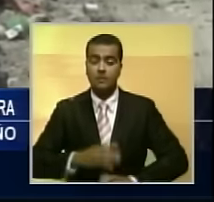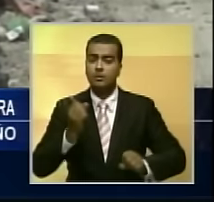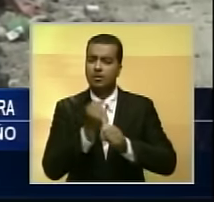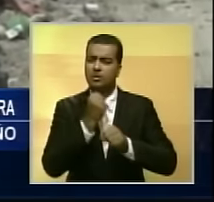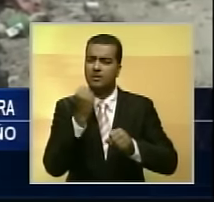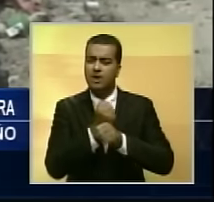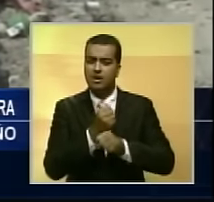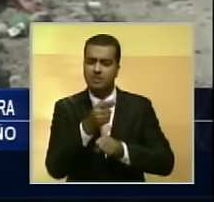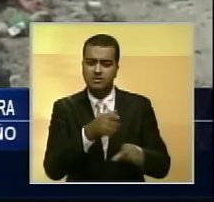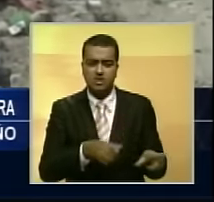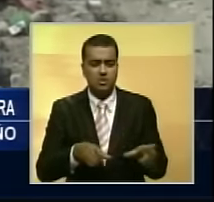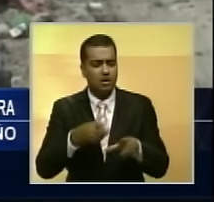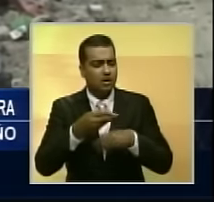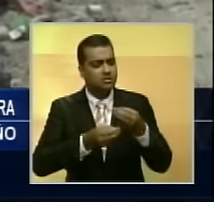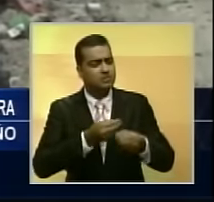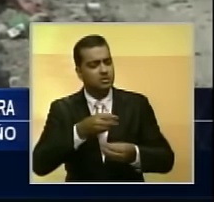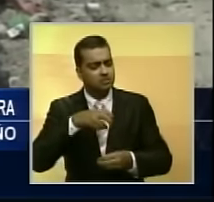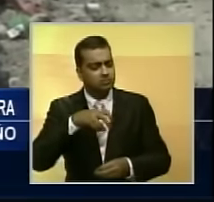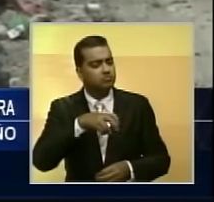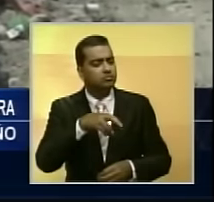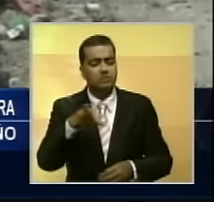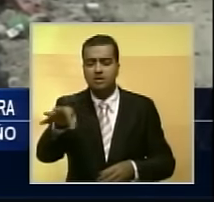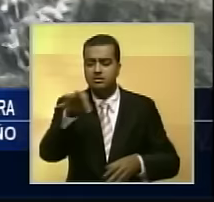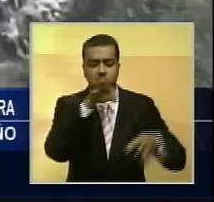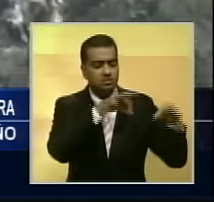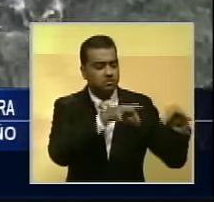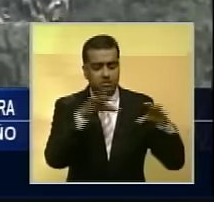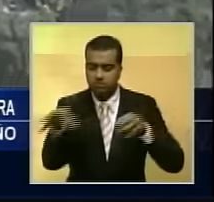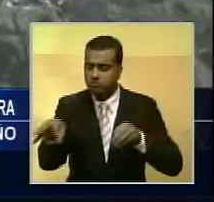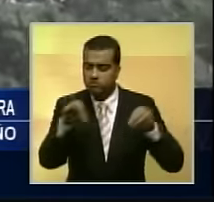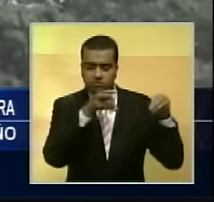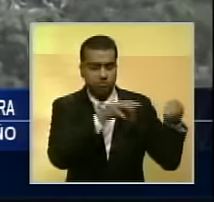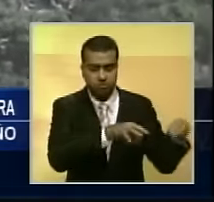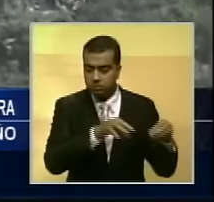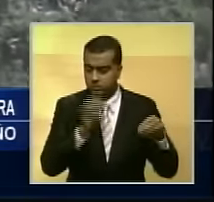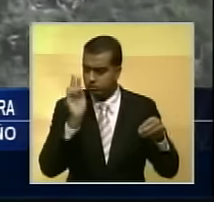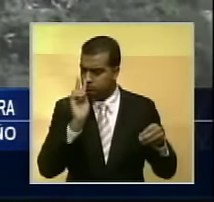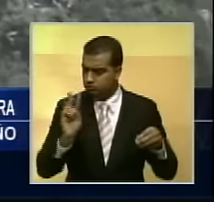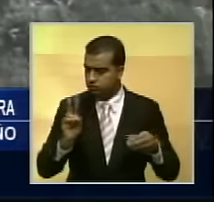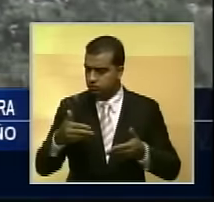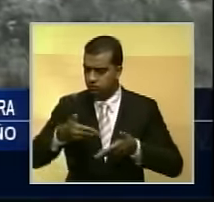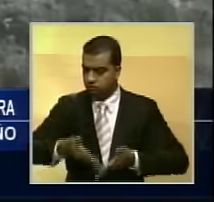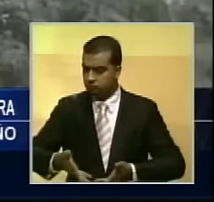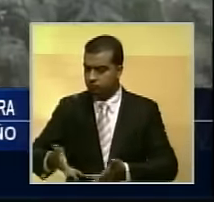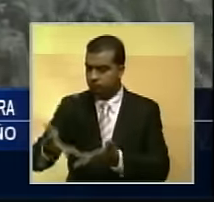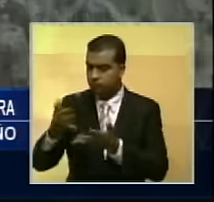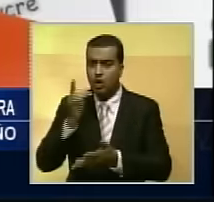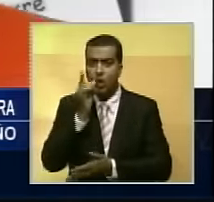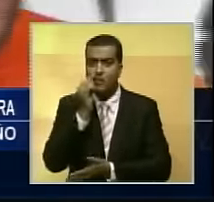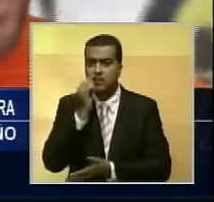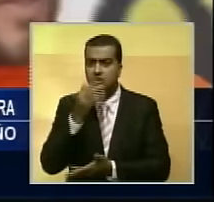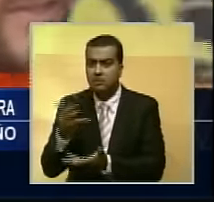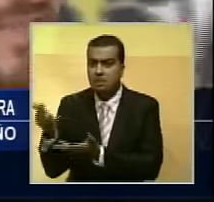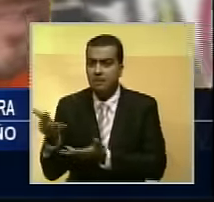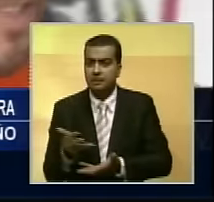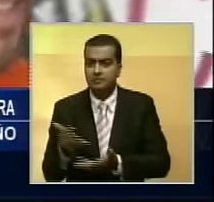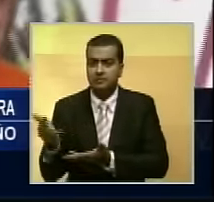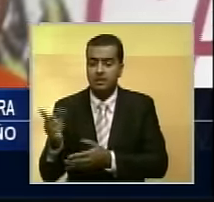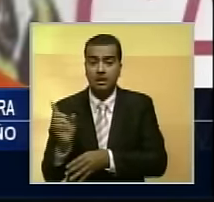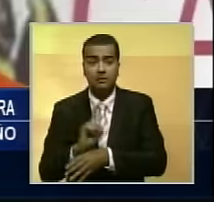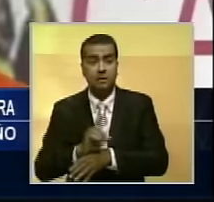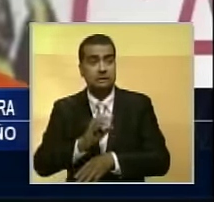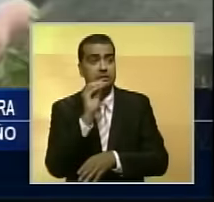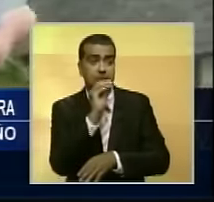trabajadores del vertedero realizaban las labores de selección de basura cuando hallaron el cuerpo de un feto de sexo masculino.